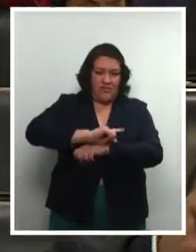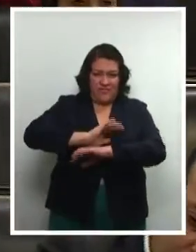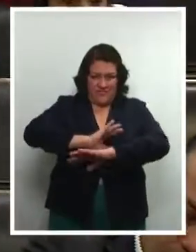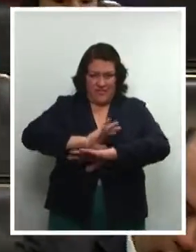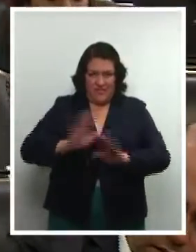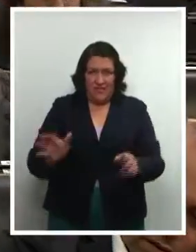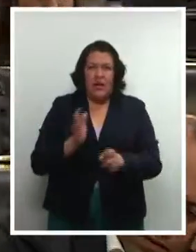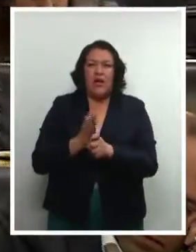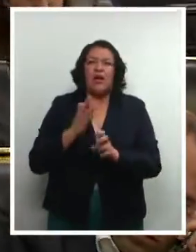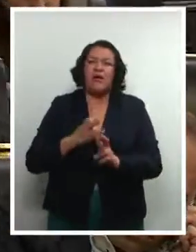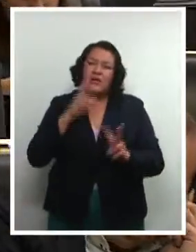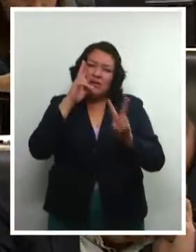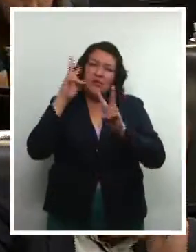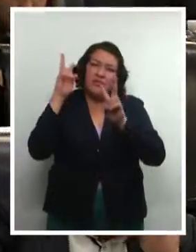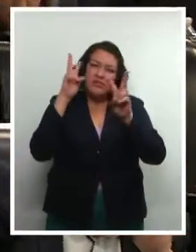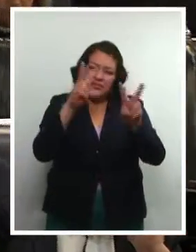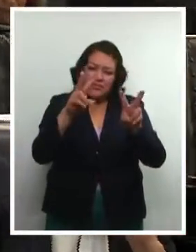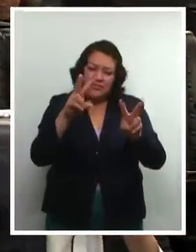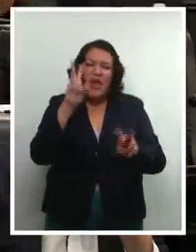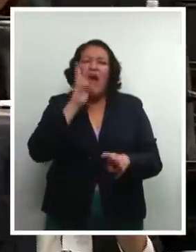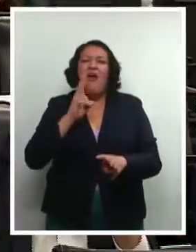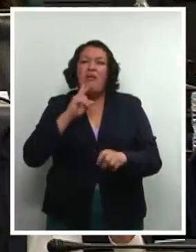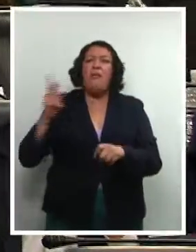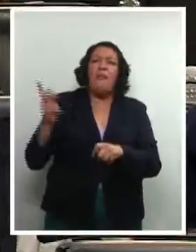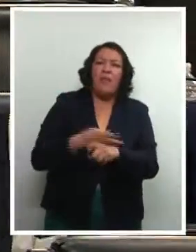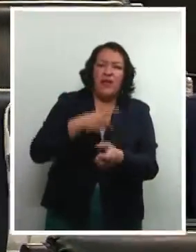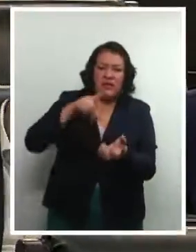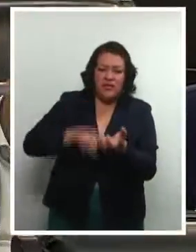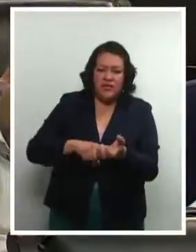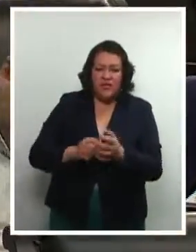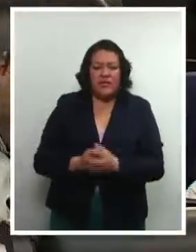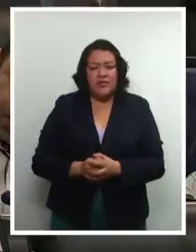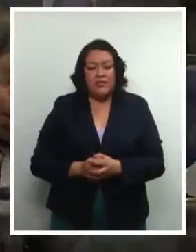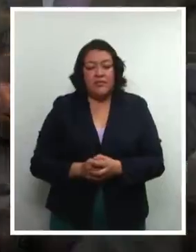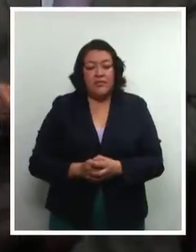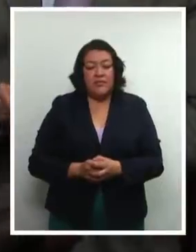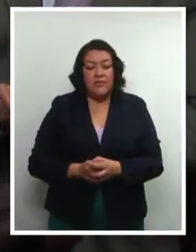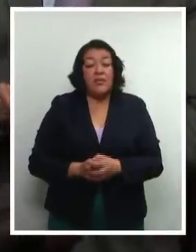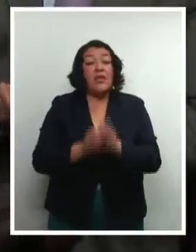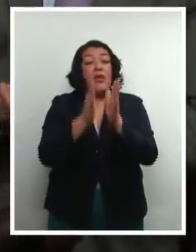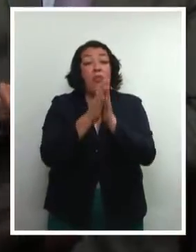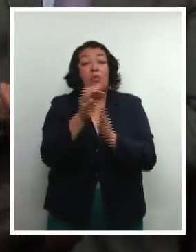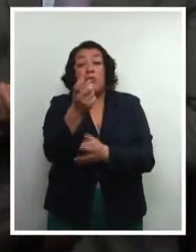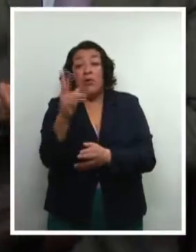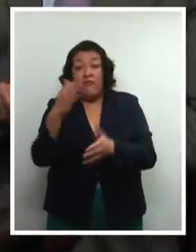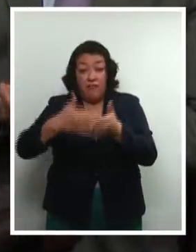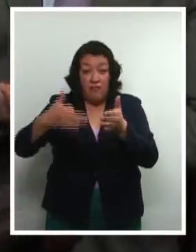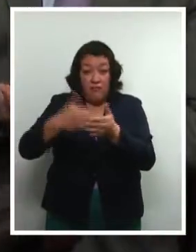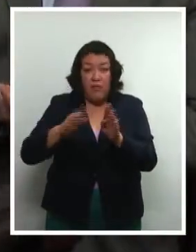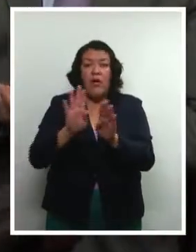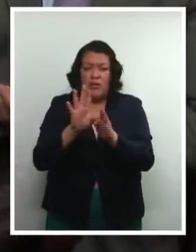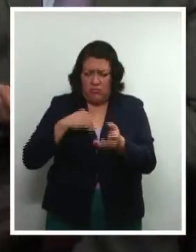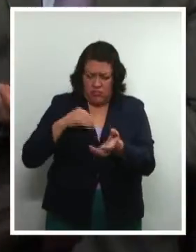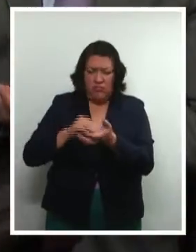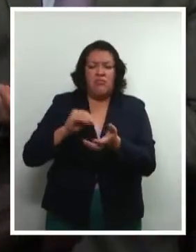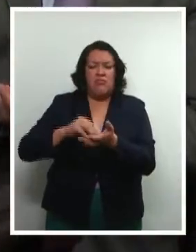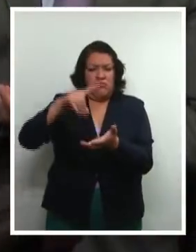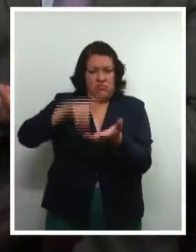que veamos juntos cuál es el resultado. Todavía está abierto el sistema de votación electrónico.